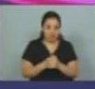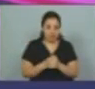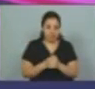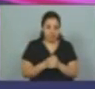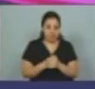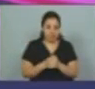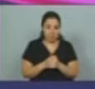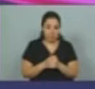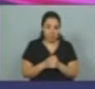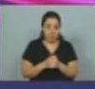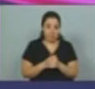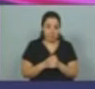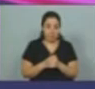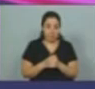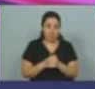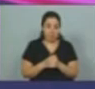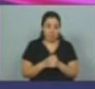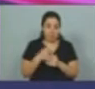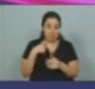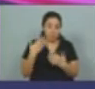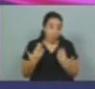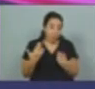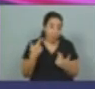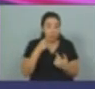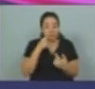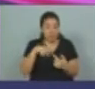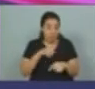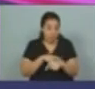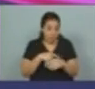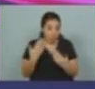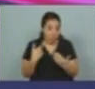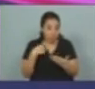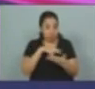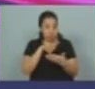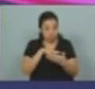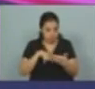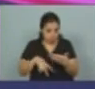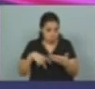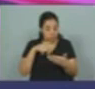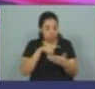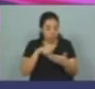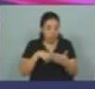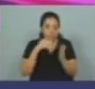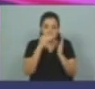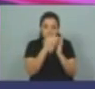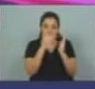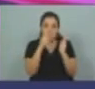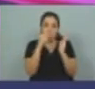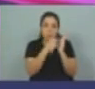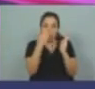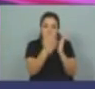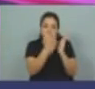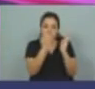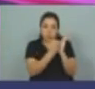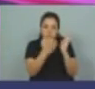Yo podría tranquilamente agarrar la revista y derrumbar punto por punto. E